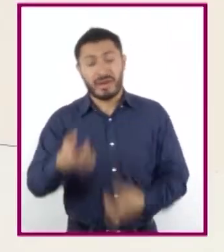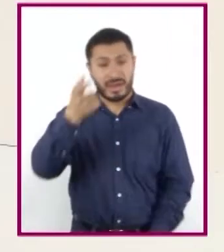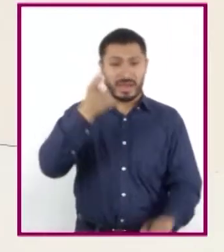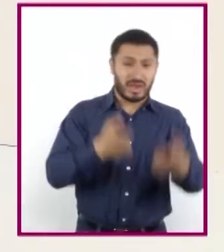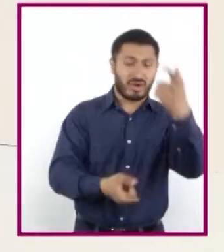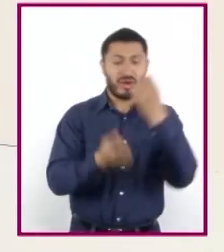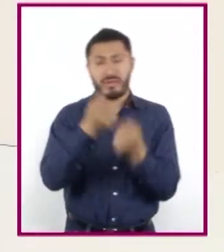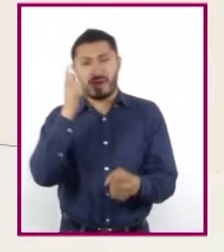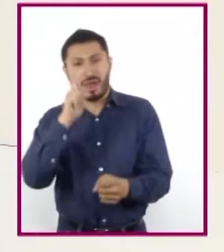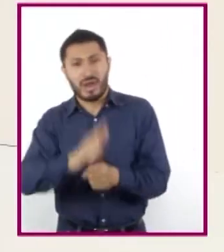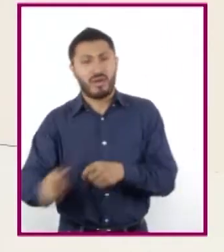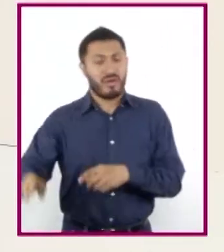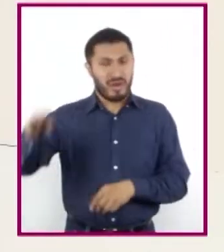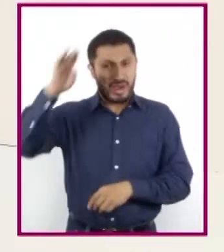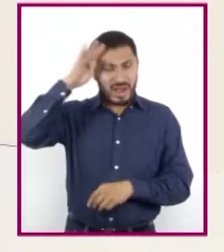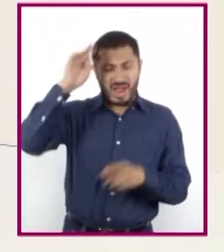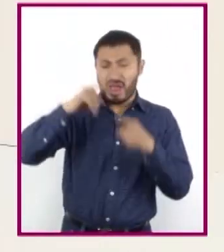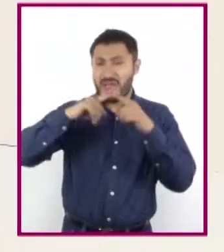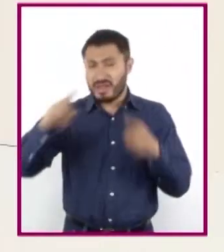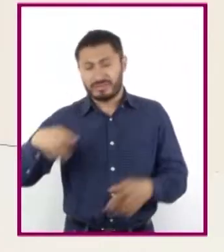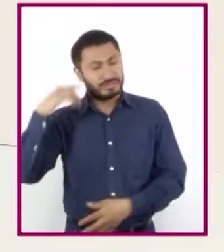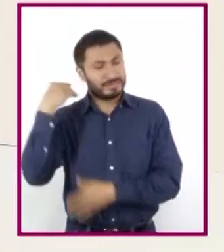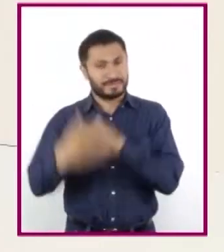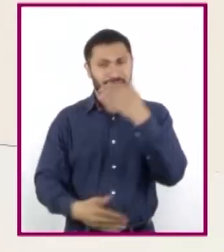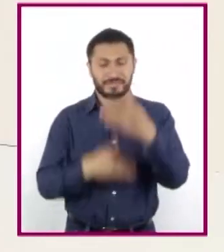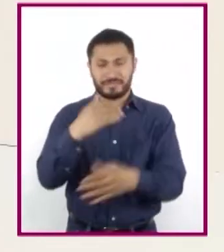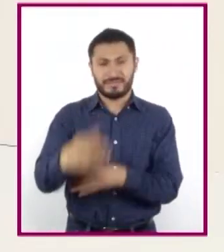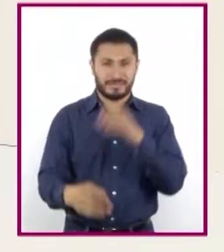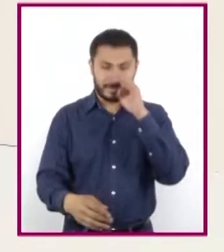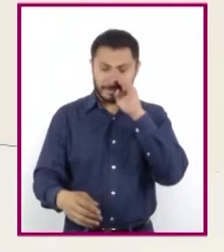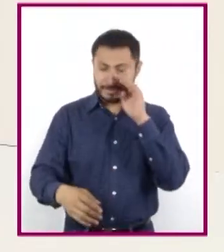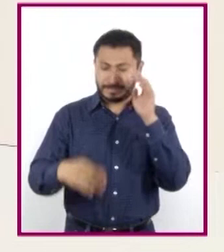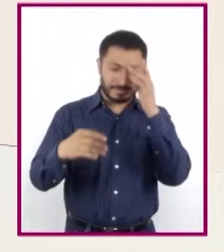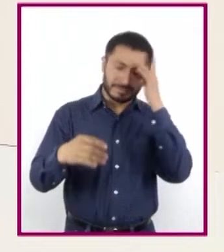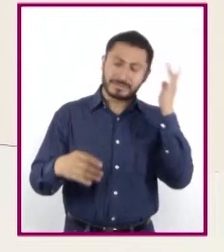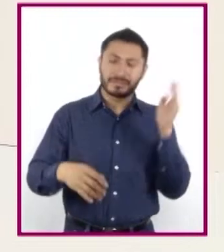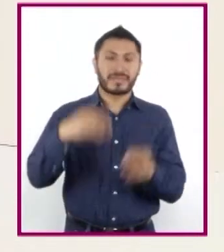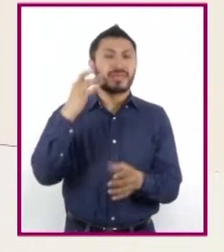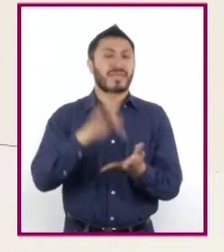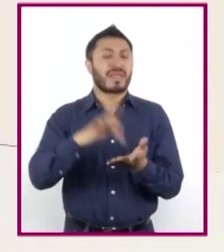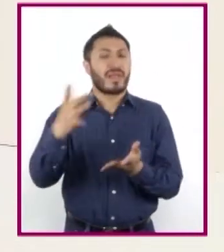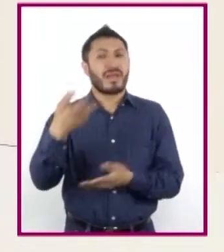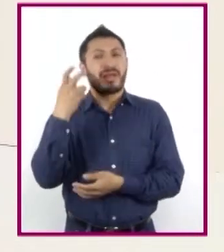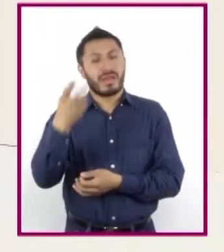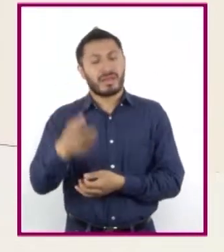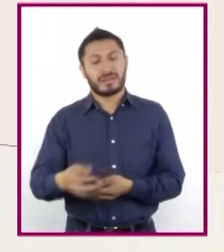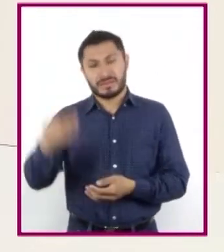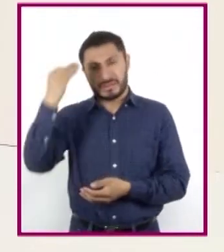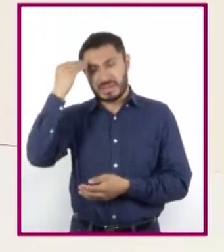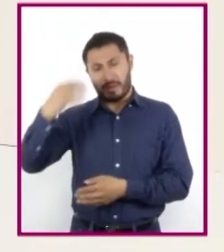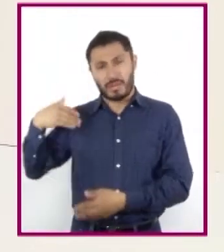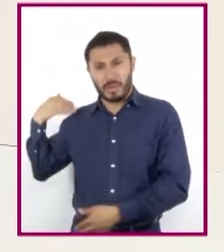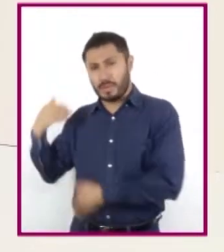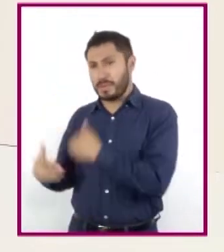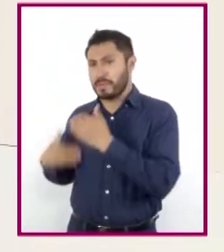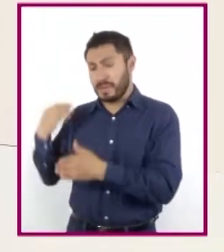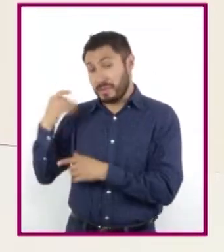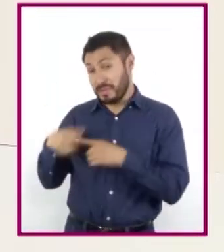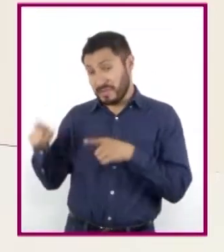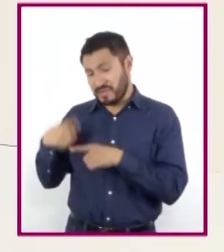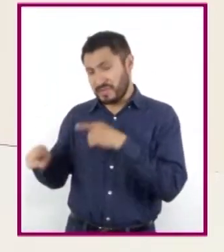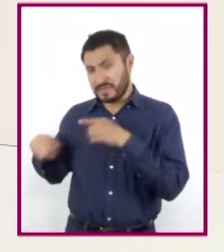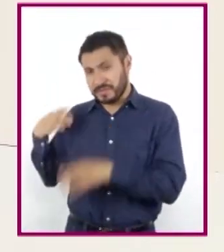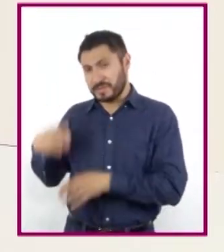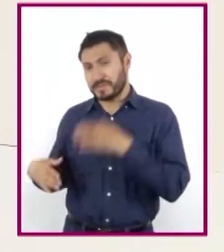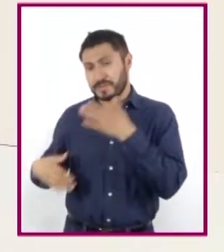instituciones. Gracias al análisis de esos diversos momentos de la temporalidad, el estudio de la historia nos ha